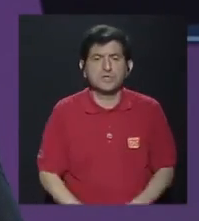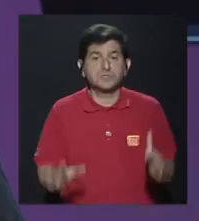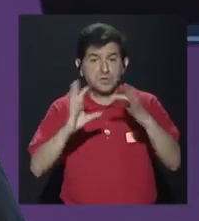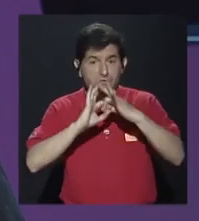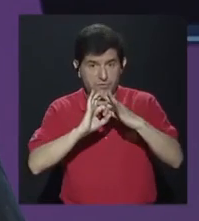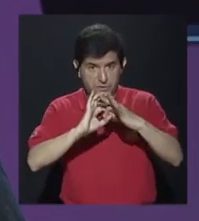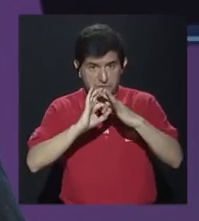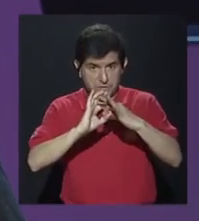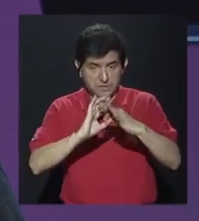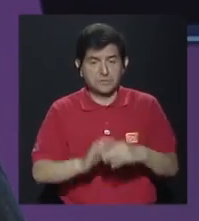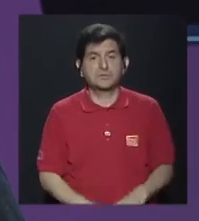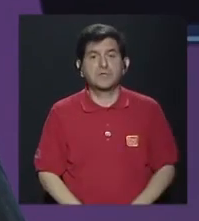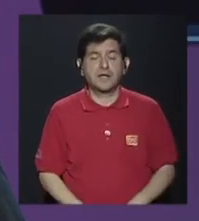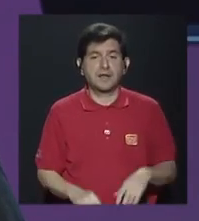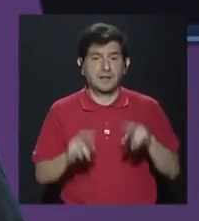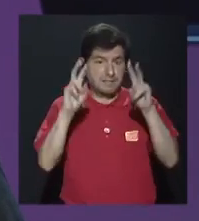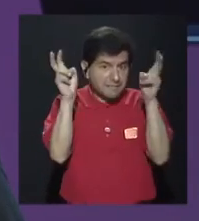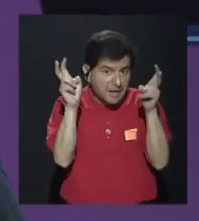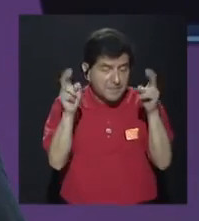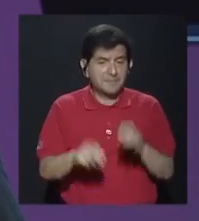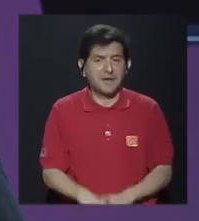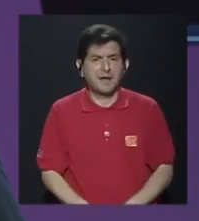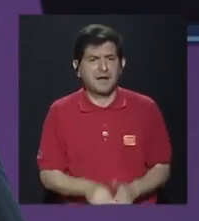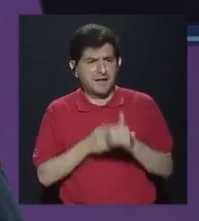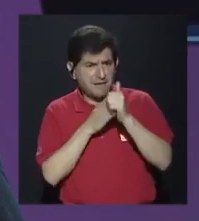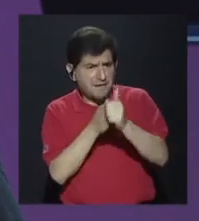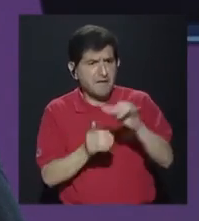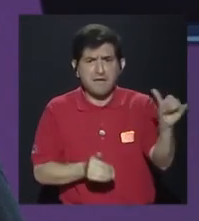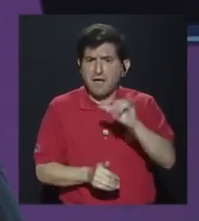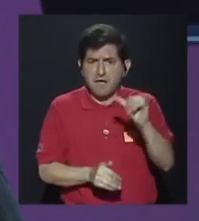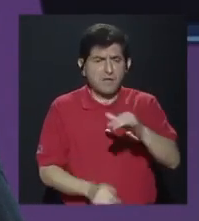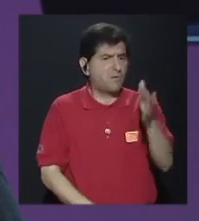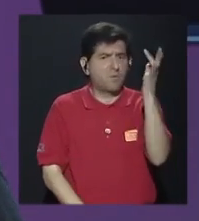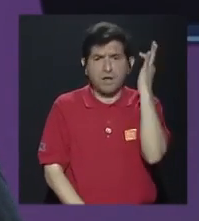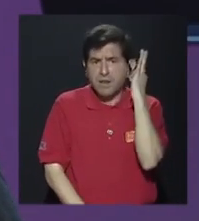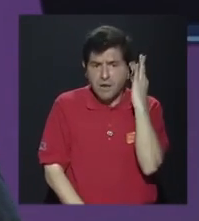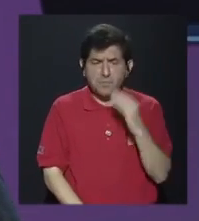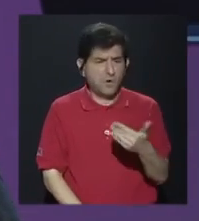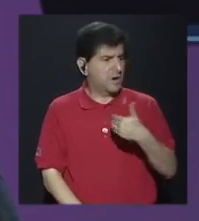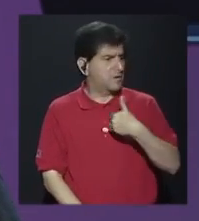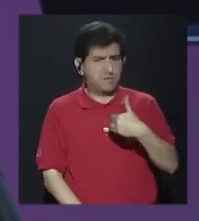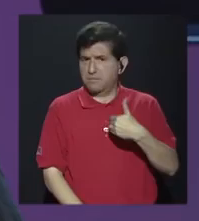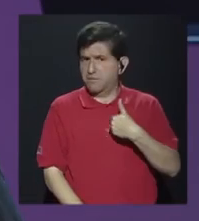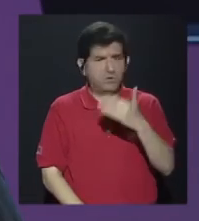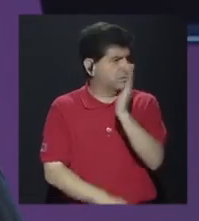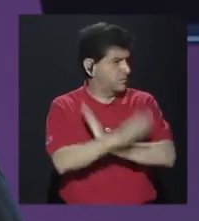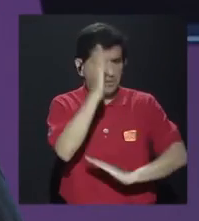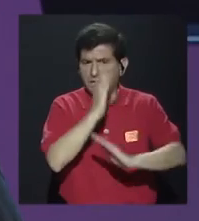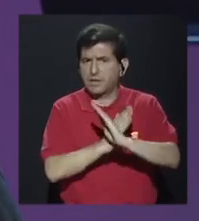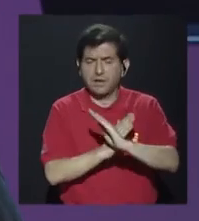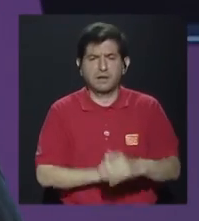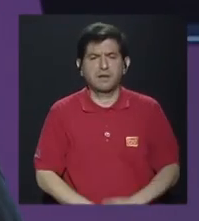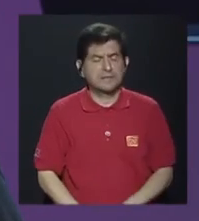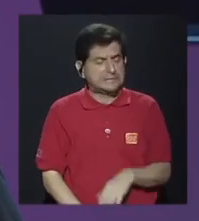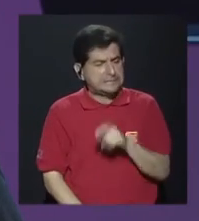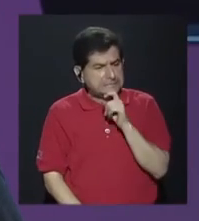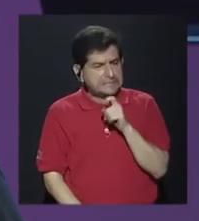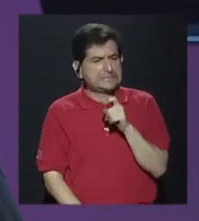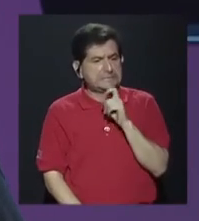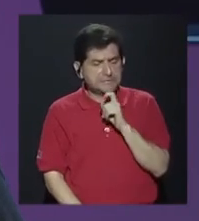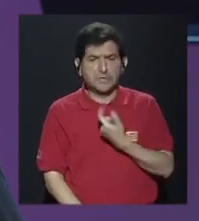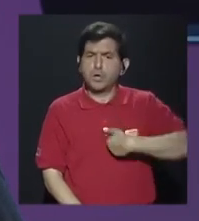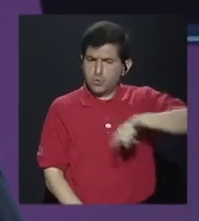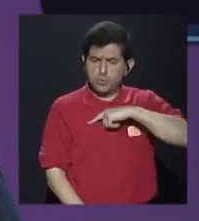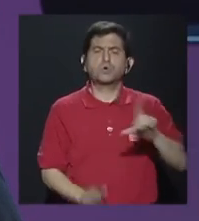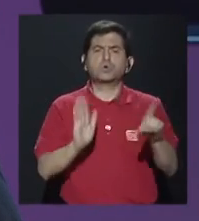¿verdad? Uh-huh. Y que nos den una guía, igual que como las mujeres que no tienen discapacidad, tenemos derecho